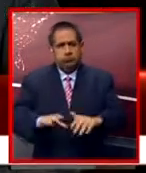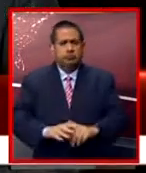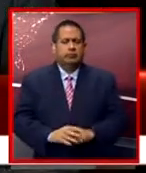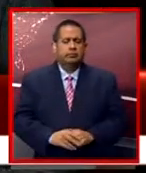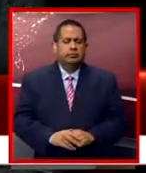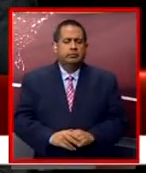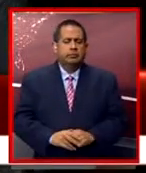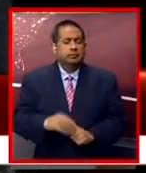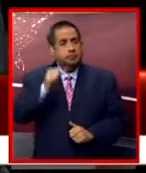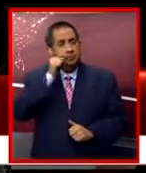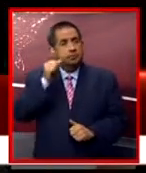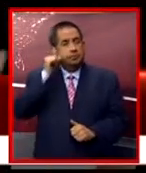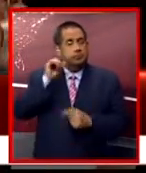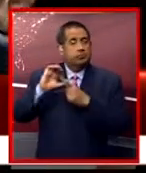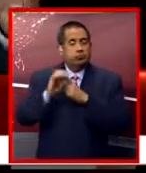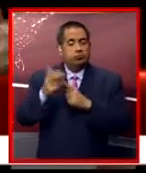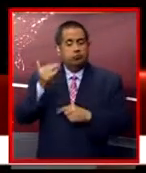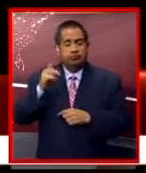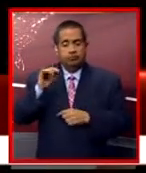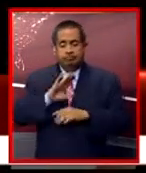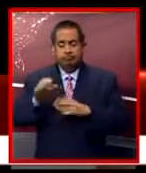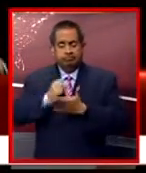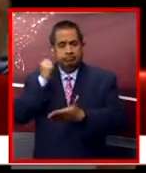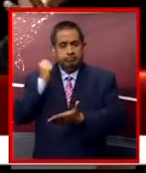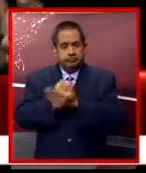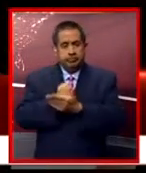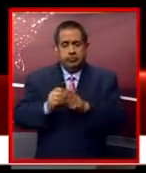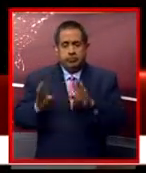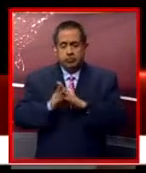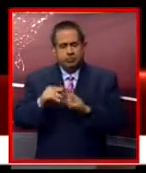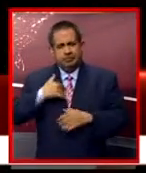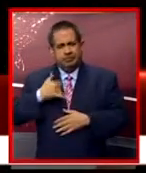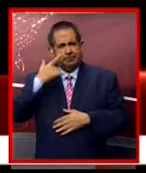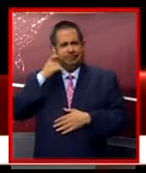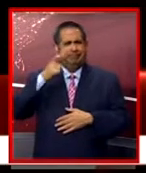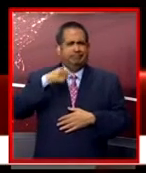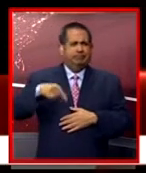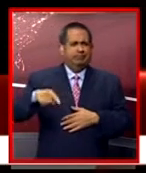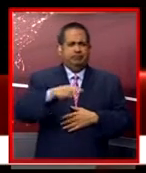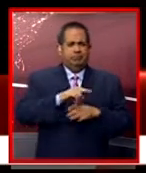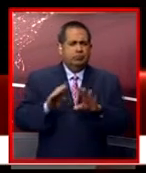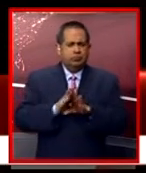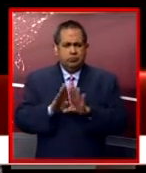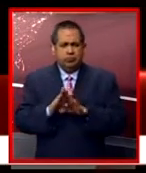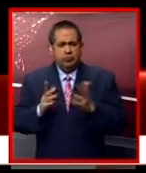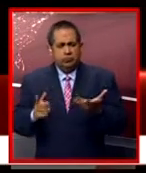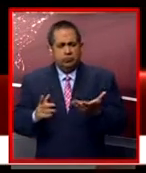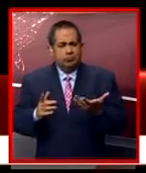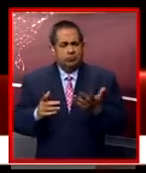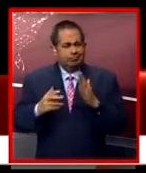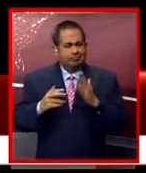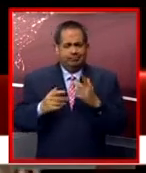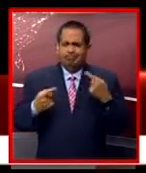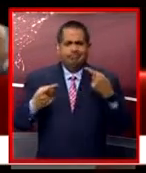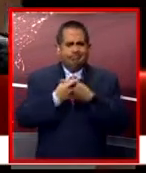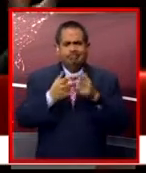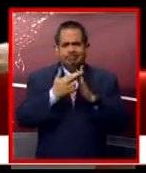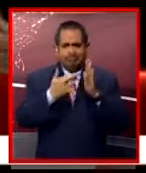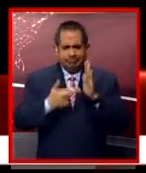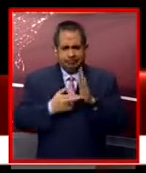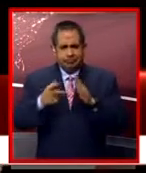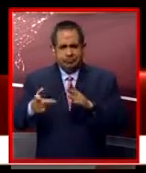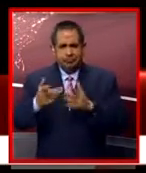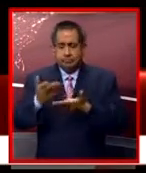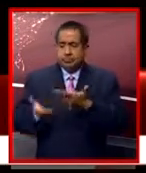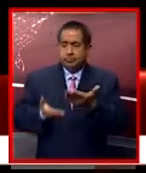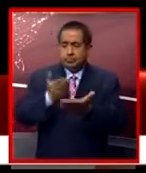El día de ayer en la Comisión de Hacienda se aprobó en forma muy rara e incluso antirreglamentaria un